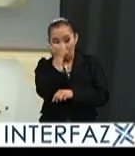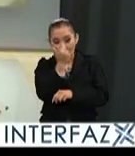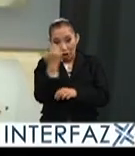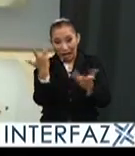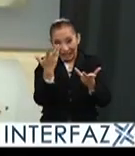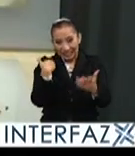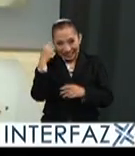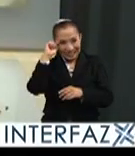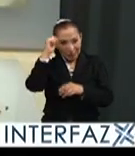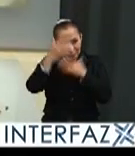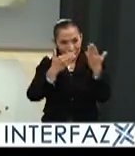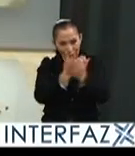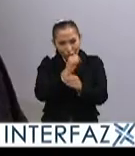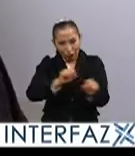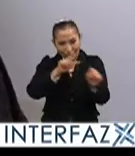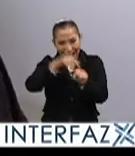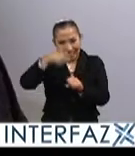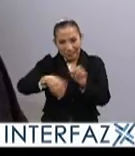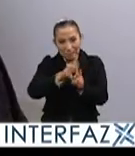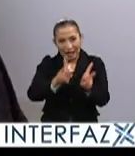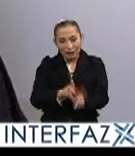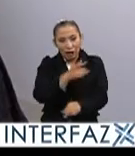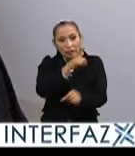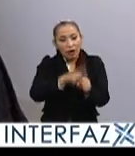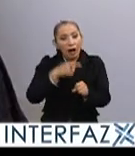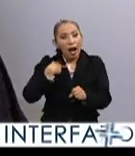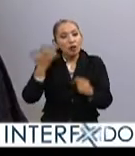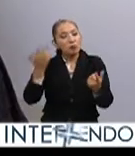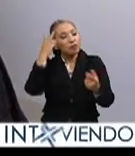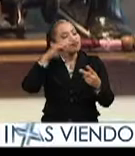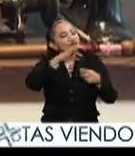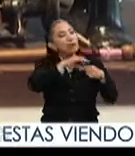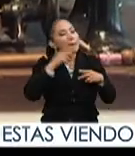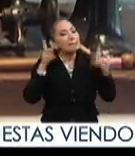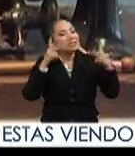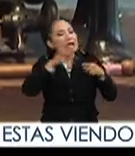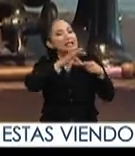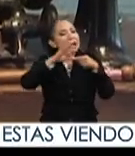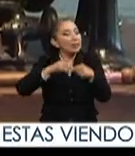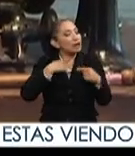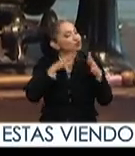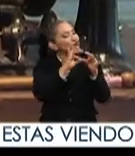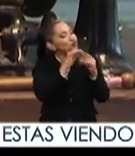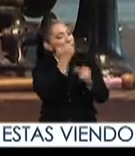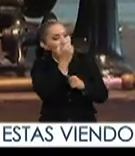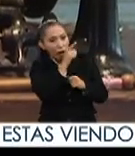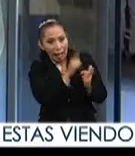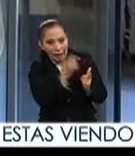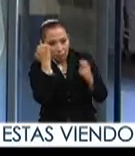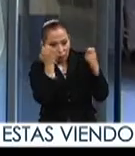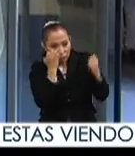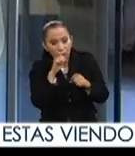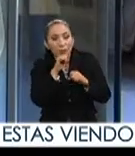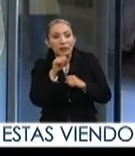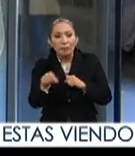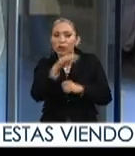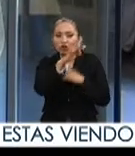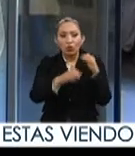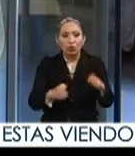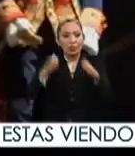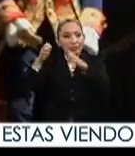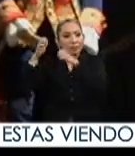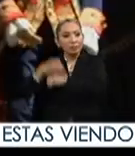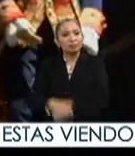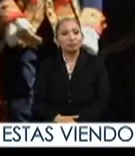que realizan su servicio social en Palacio Nacional darán recorridos y visitas guiadas a las escuelas, tanto en la exposición como en todo el